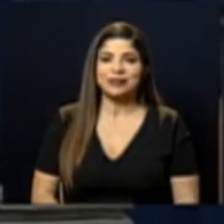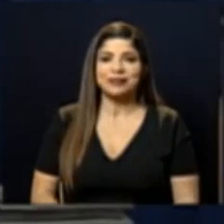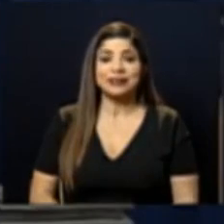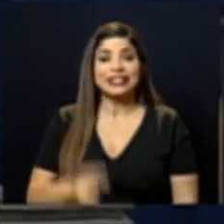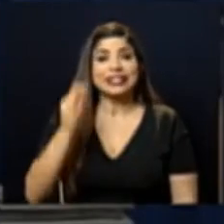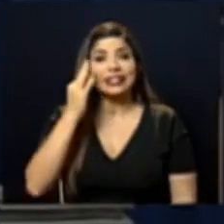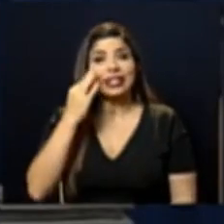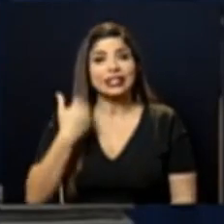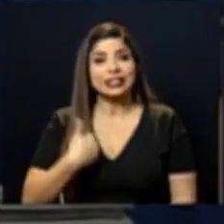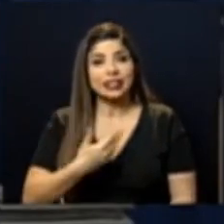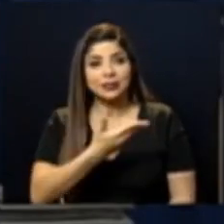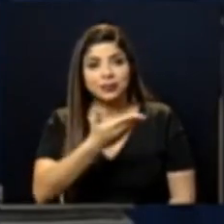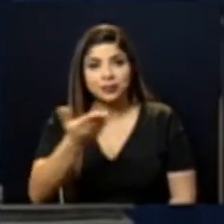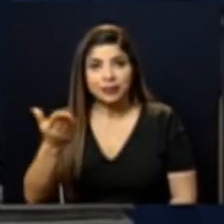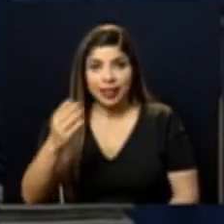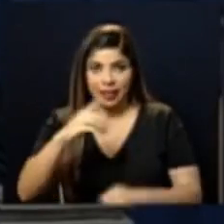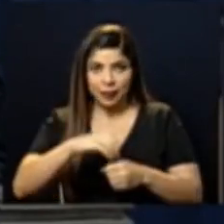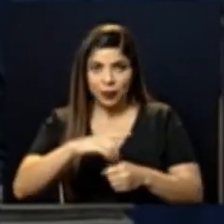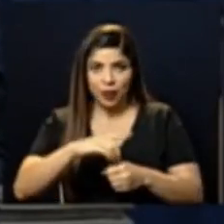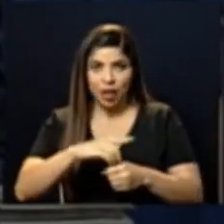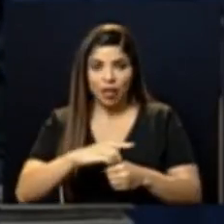Señoras y señores diputados,